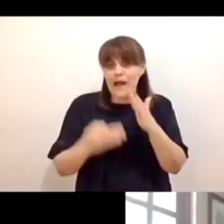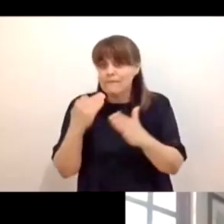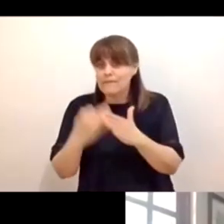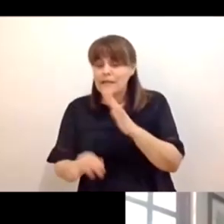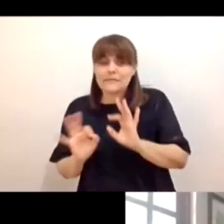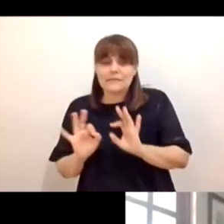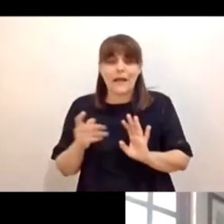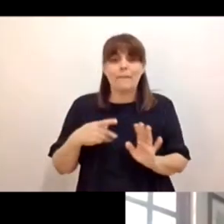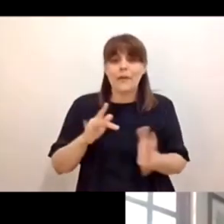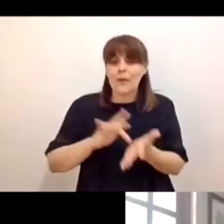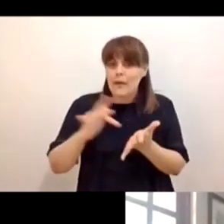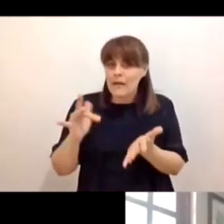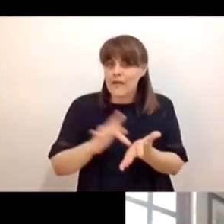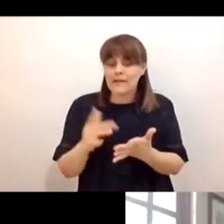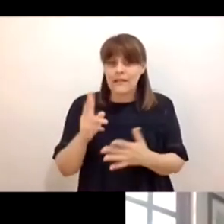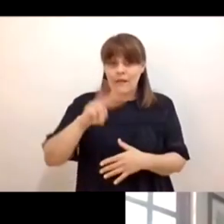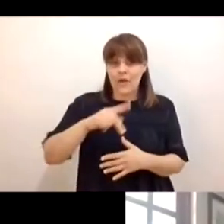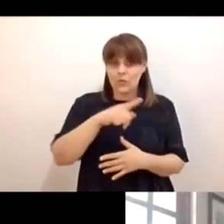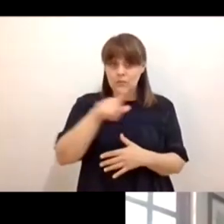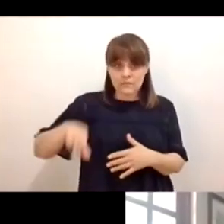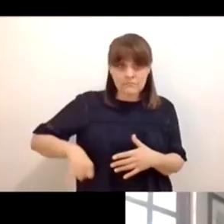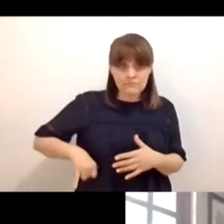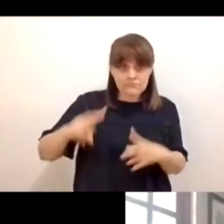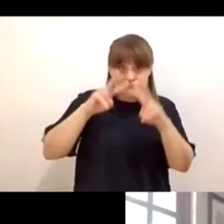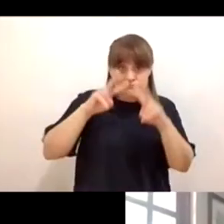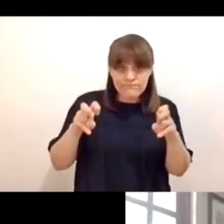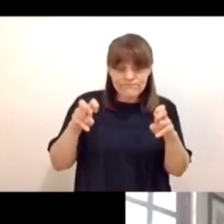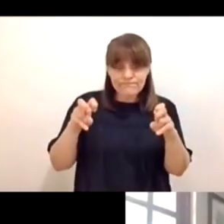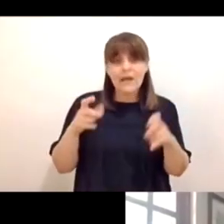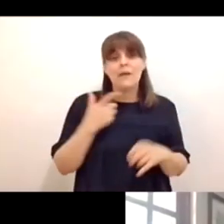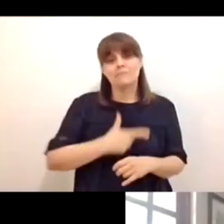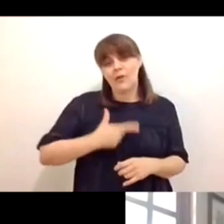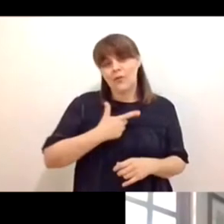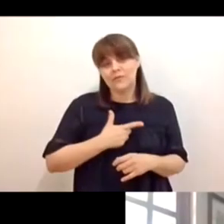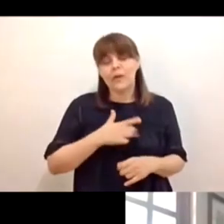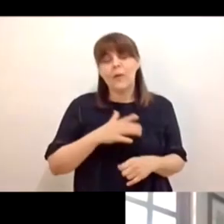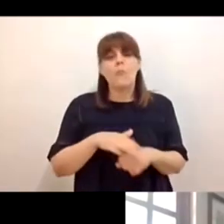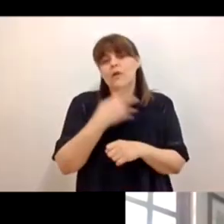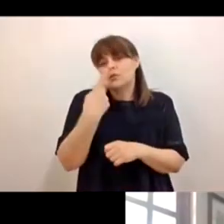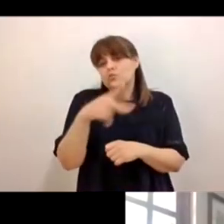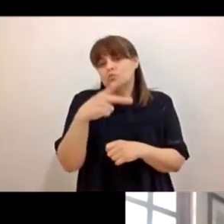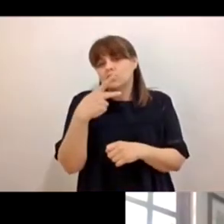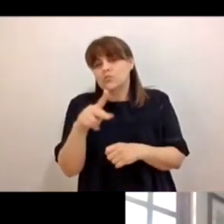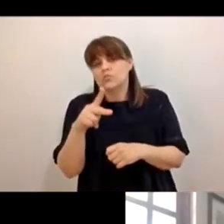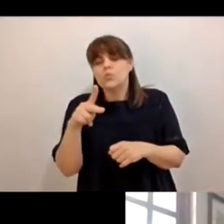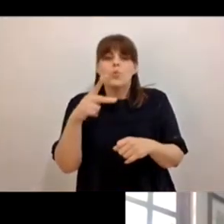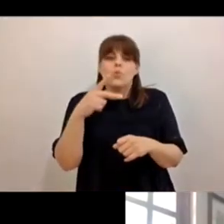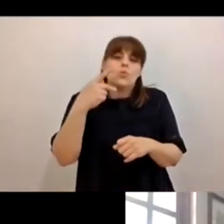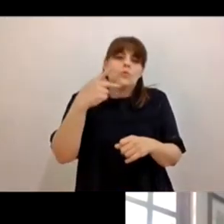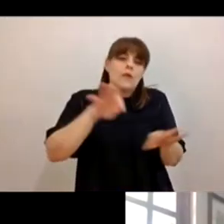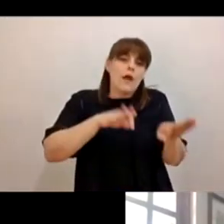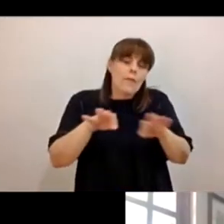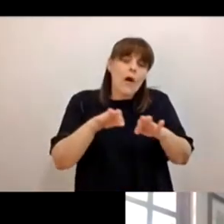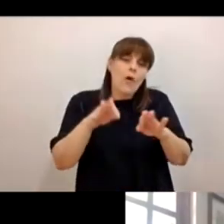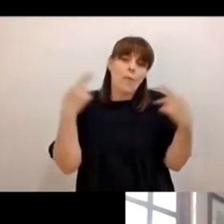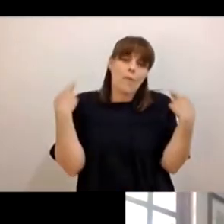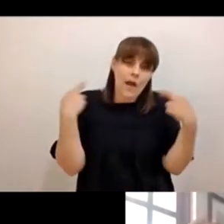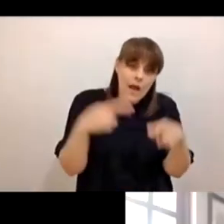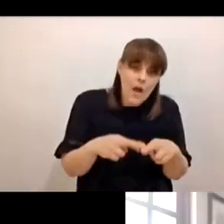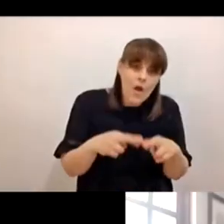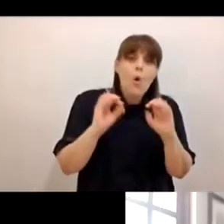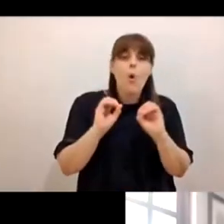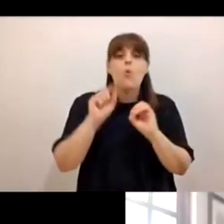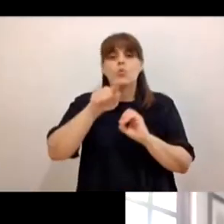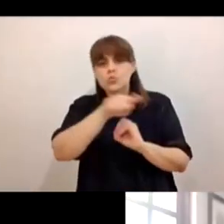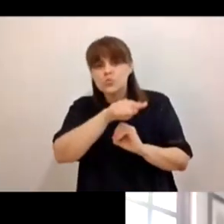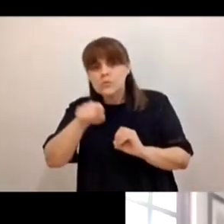que les interese el tema de entrada o sea que les interese porque se dedican porque son educadores o así o porque son madres o padres o piensan serlo o porque